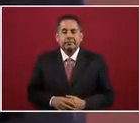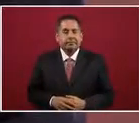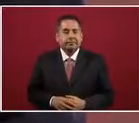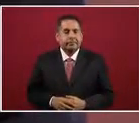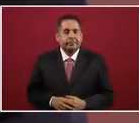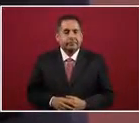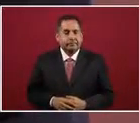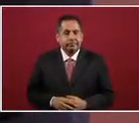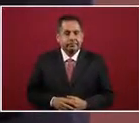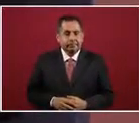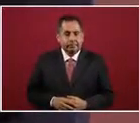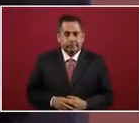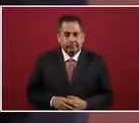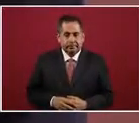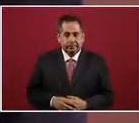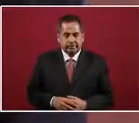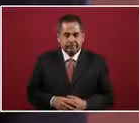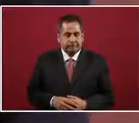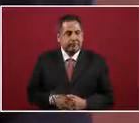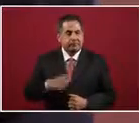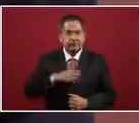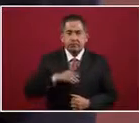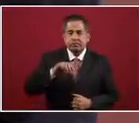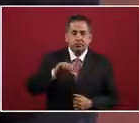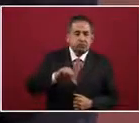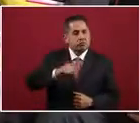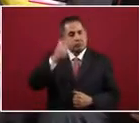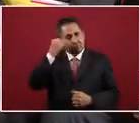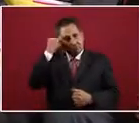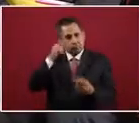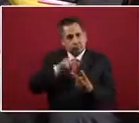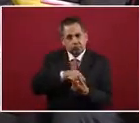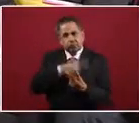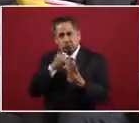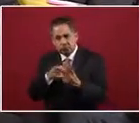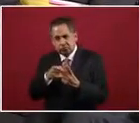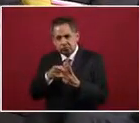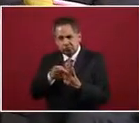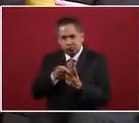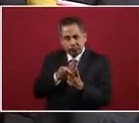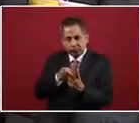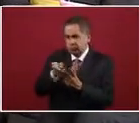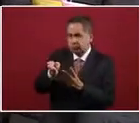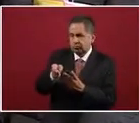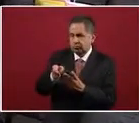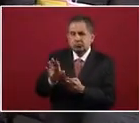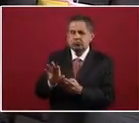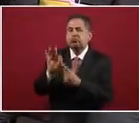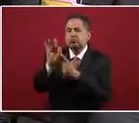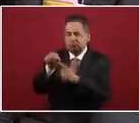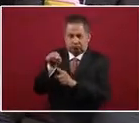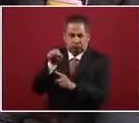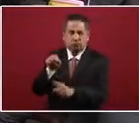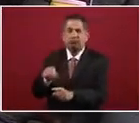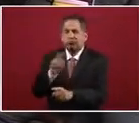existe un nuevo paradigma en materia de